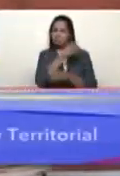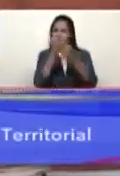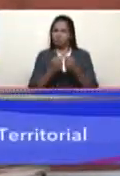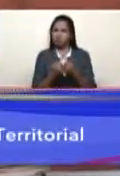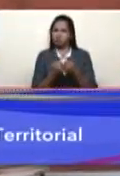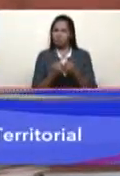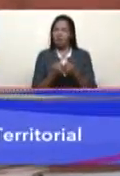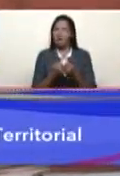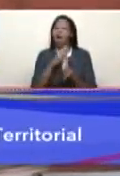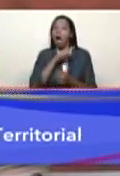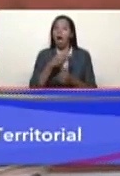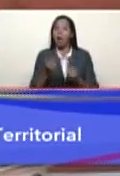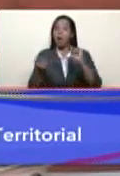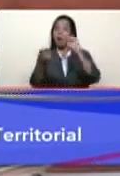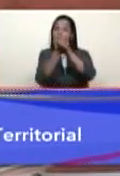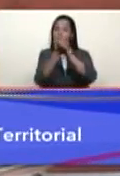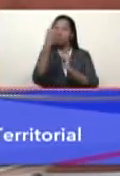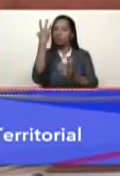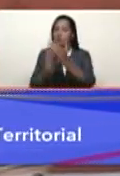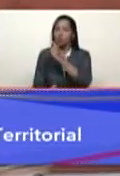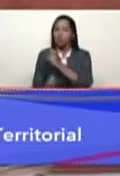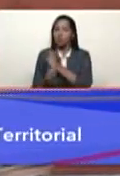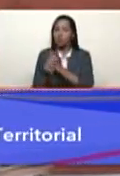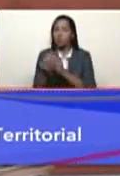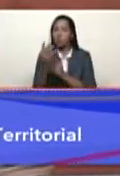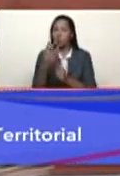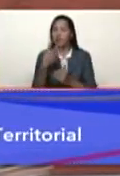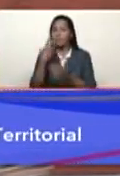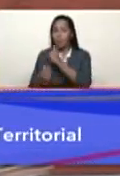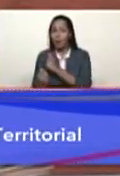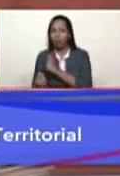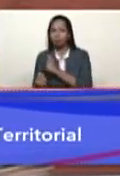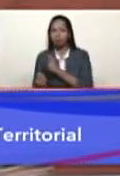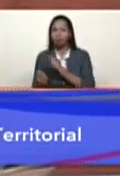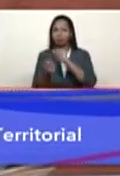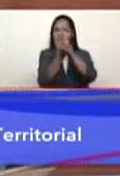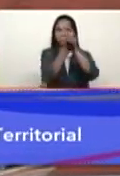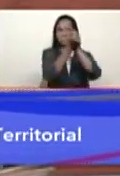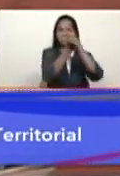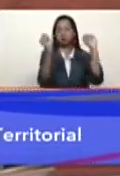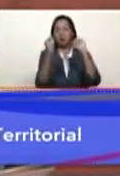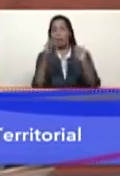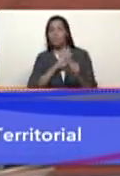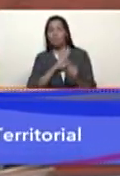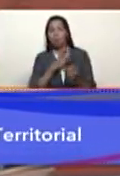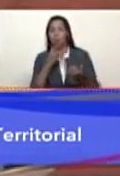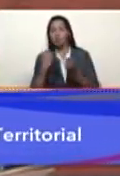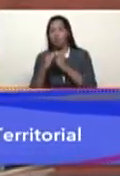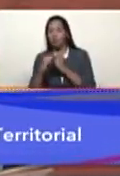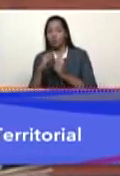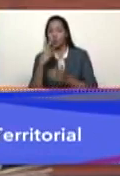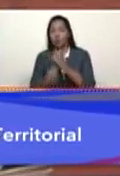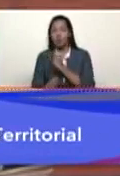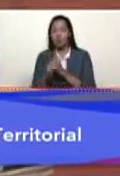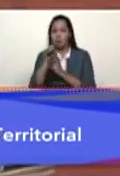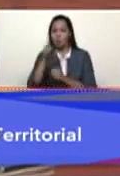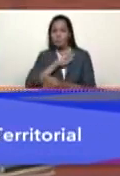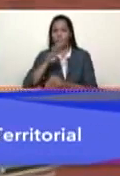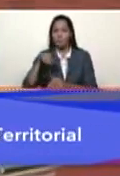que luego se unían y establecían un espacio, un territorio, y hacían su pueblo. Y todas